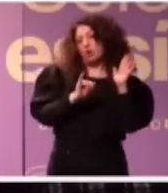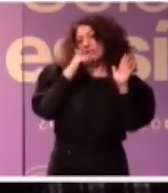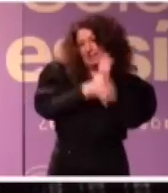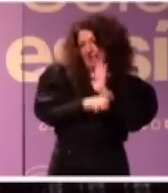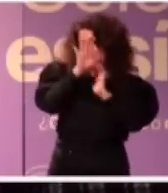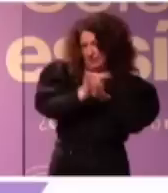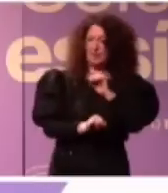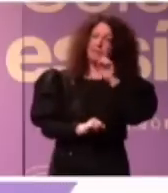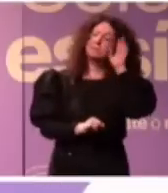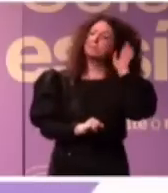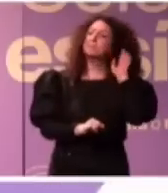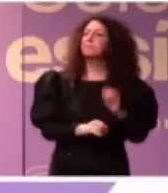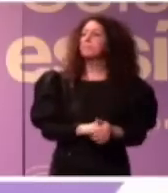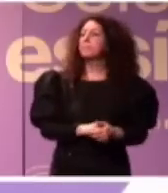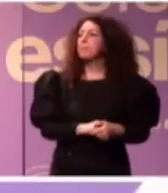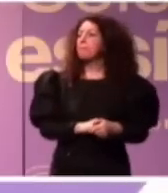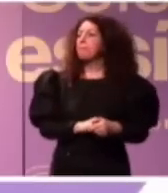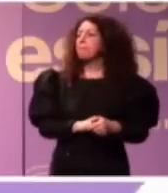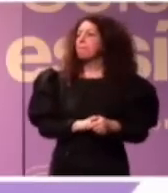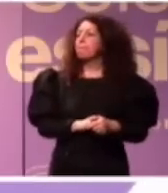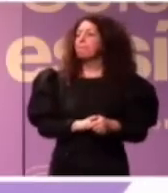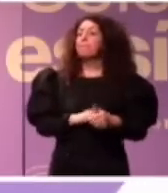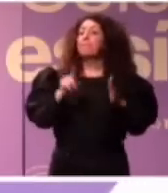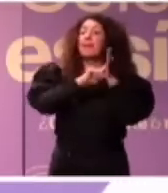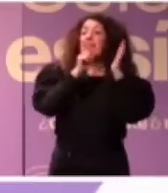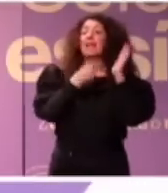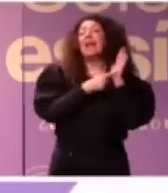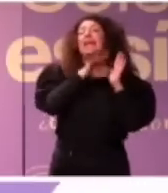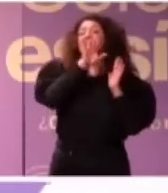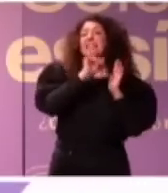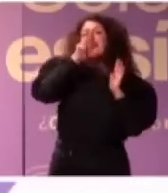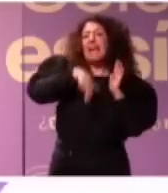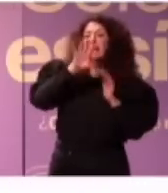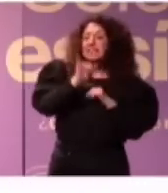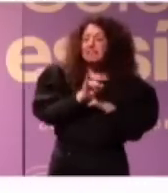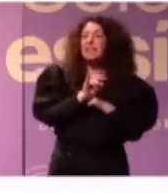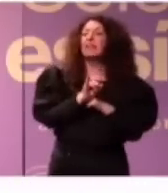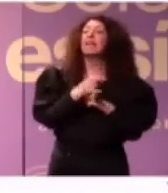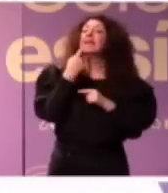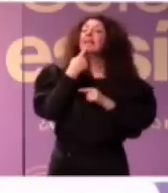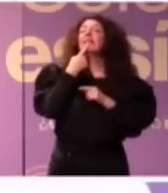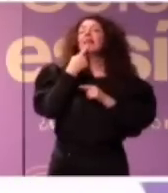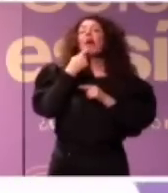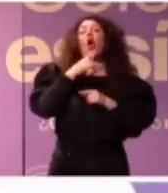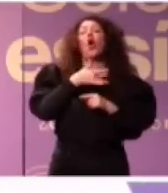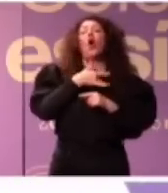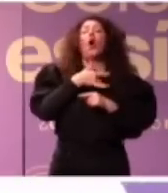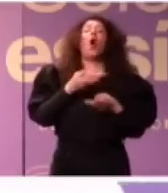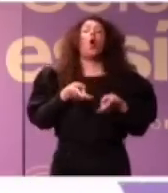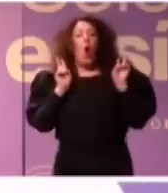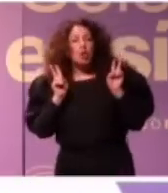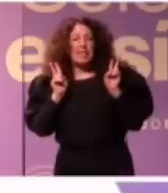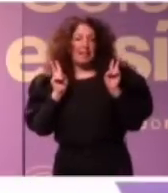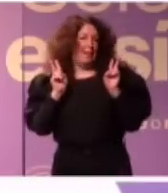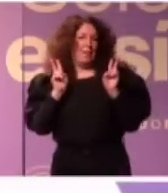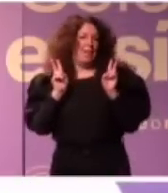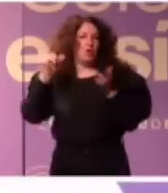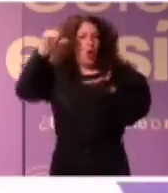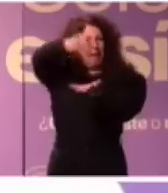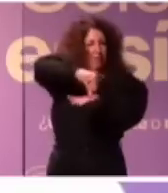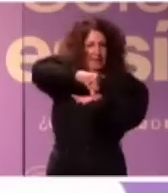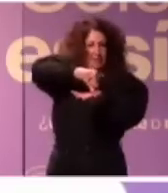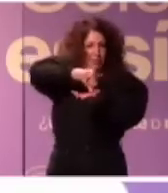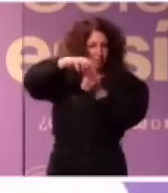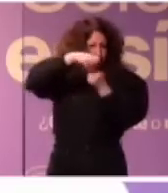del solo sí es sí. La ley del solo sí es sí, al poner el consentimiento en el centro, pretende cambiar una